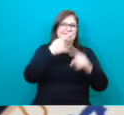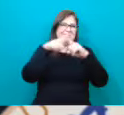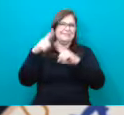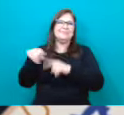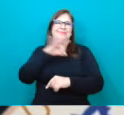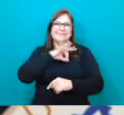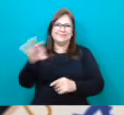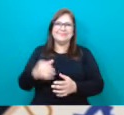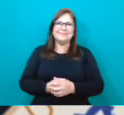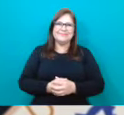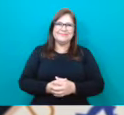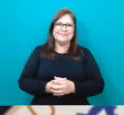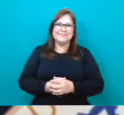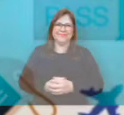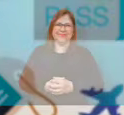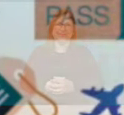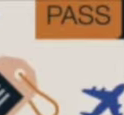sentidos.